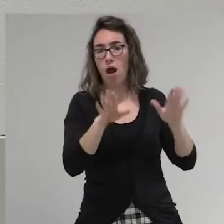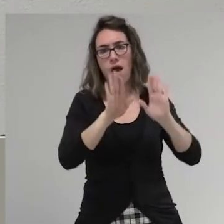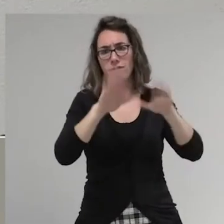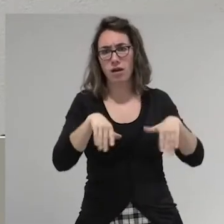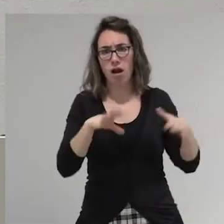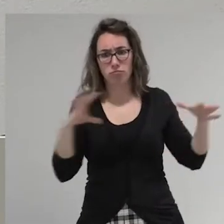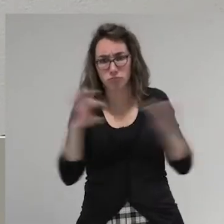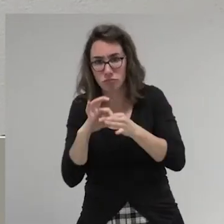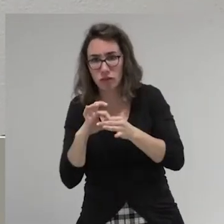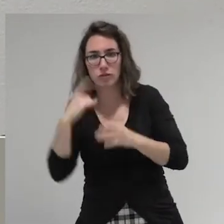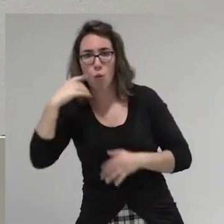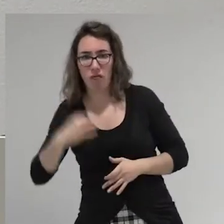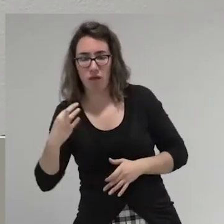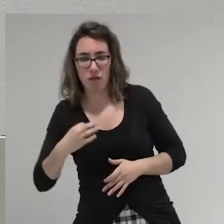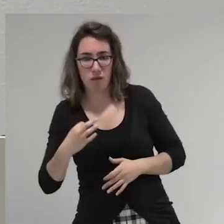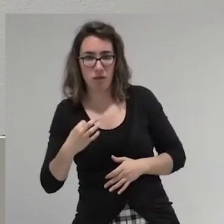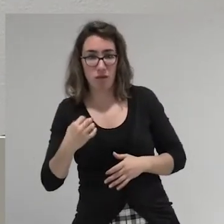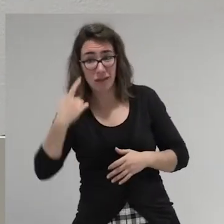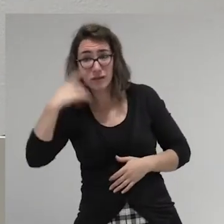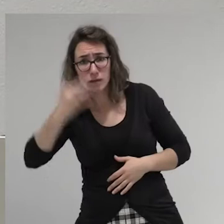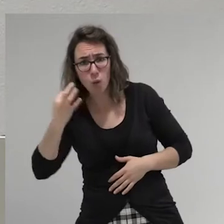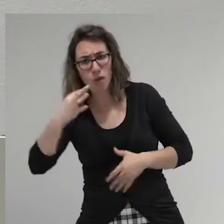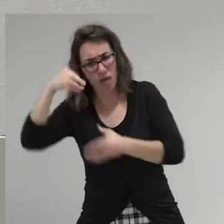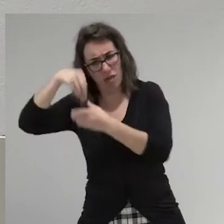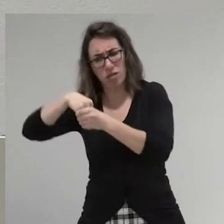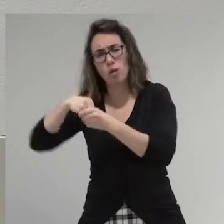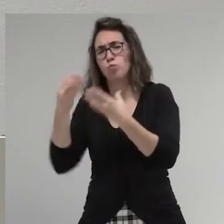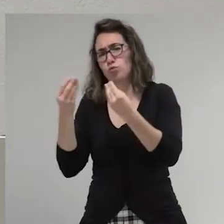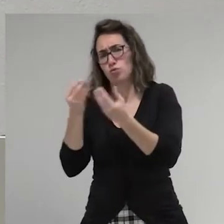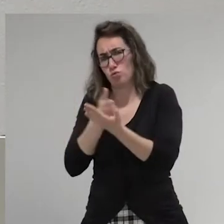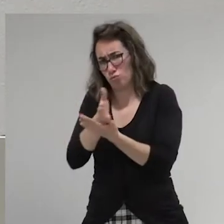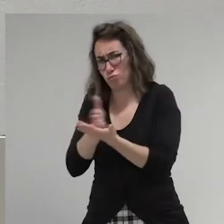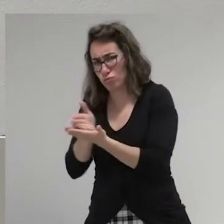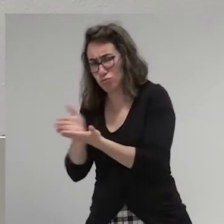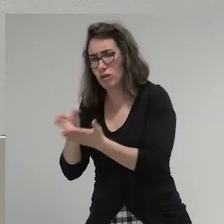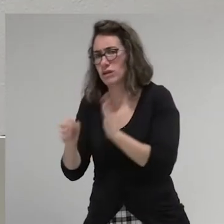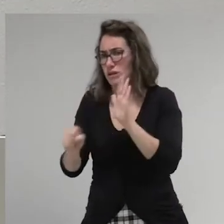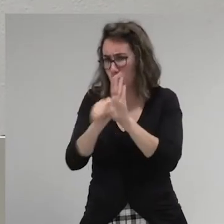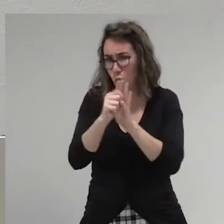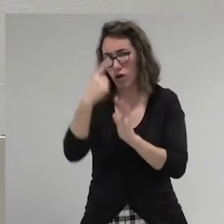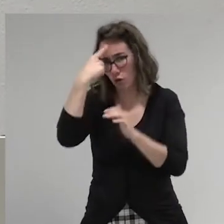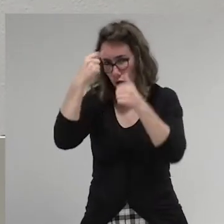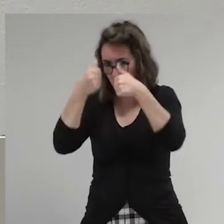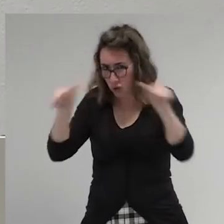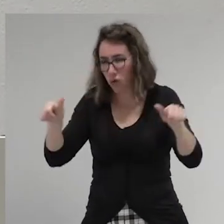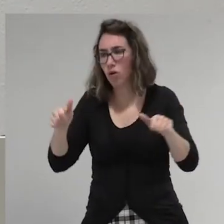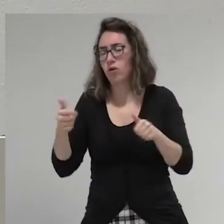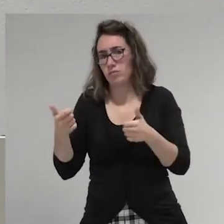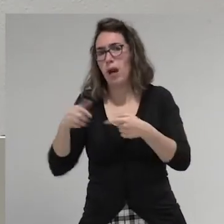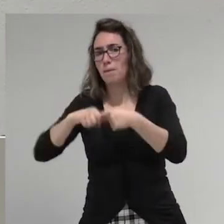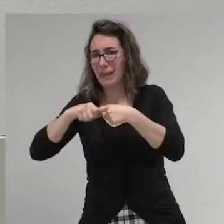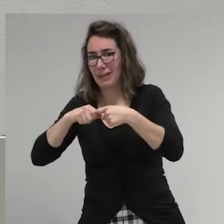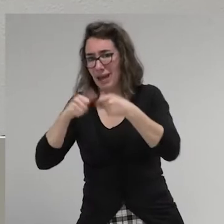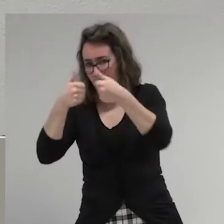una cuestión de seguridad que tiene múltiples implicaciones. Tiene implicaciones simbólicas y tiene implicaciones materiales sobre la vida de esta